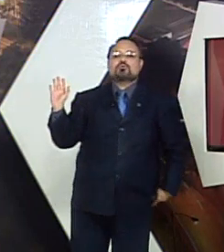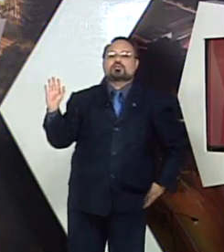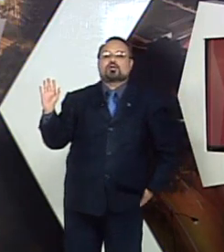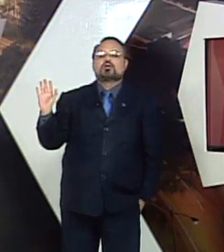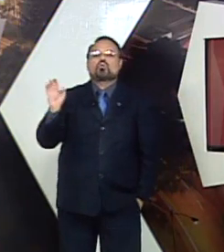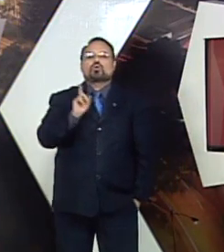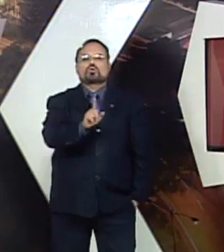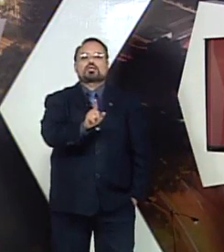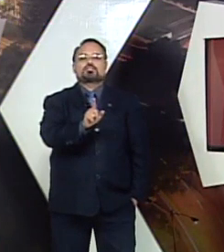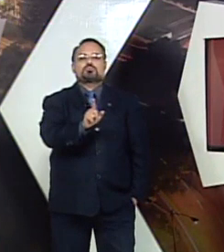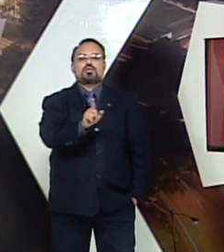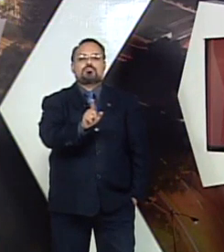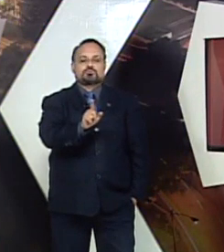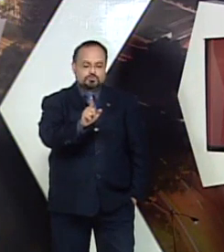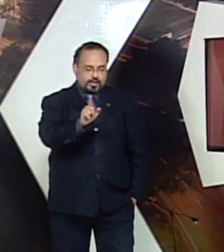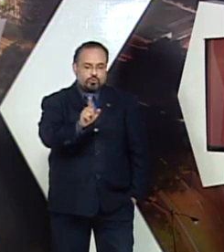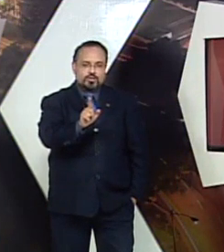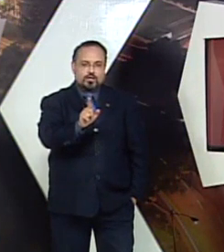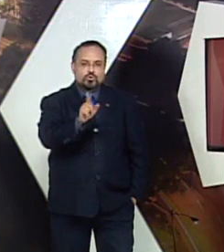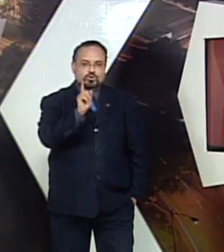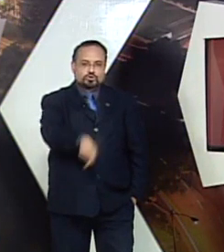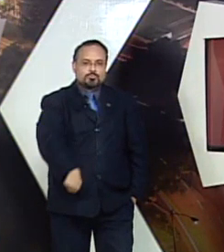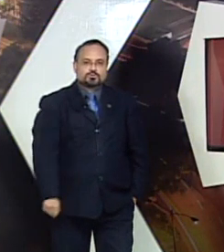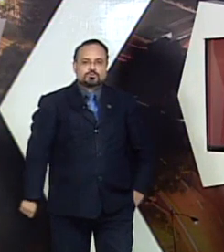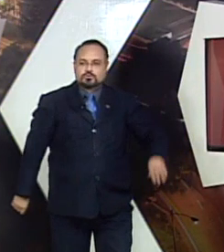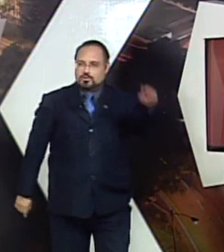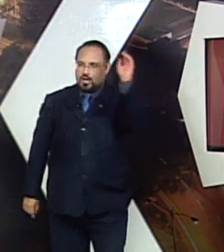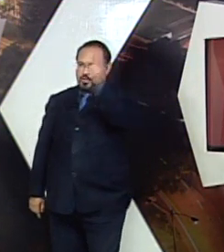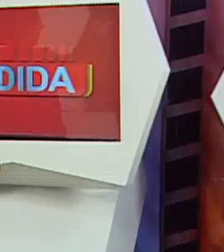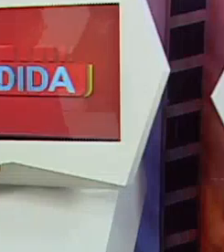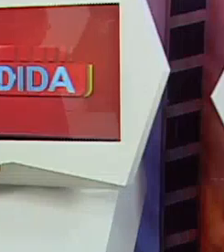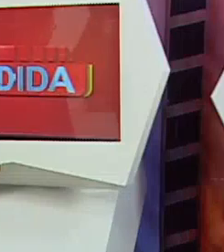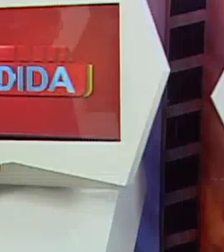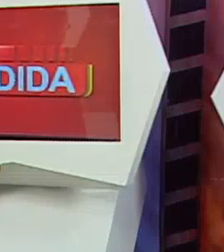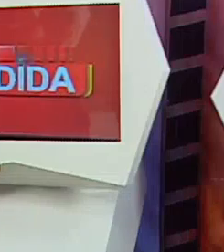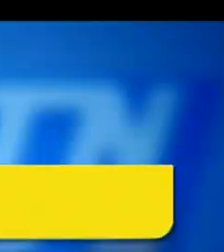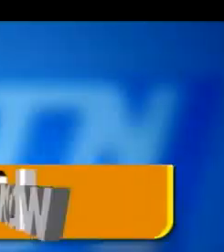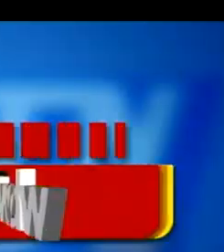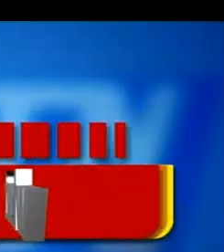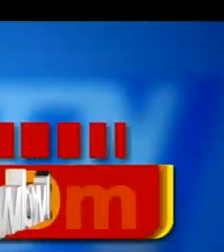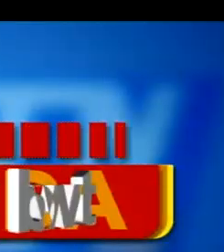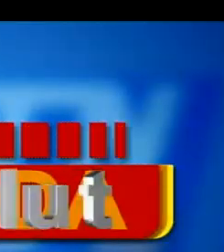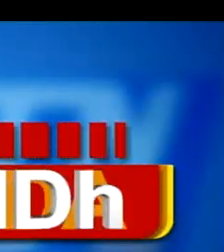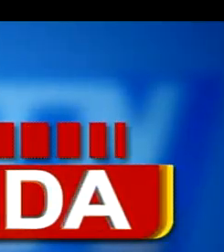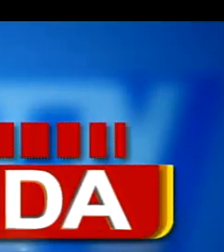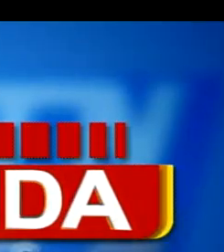se lo vamos a decir ahorita cuando regresemos de la pausa usted recuerde algo somos a la medida